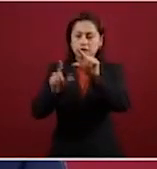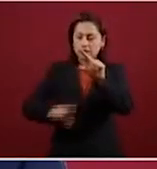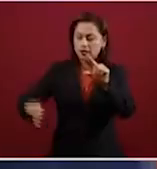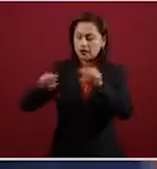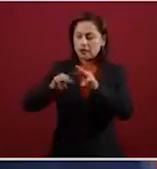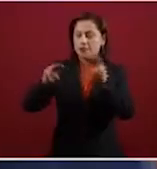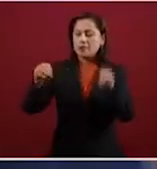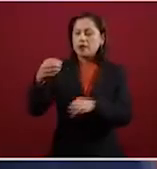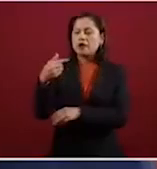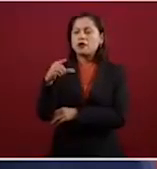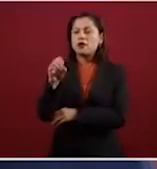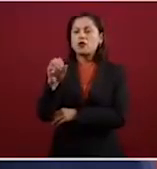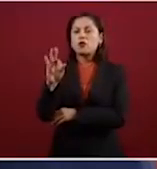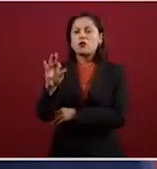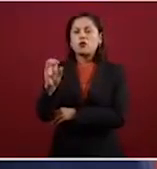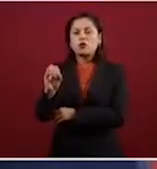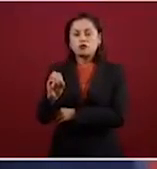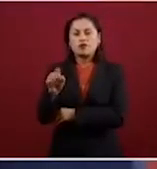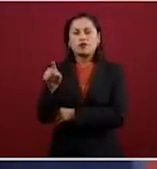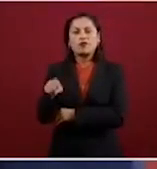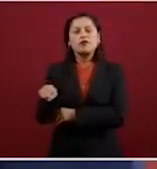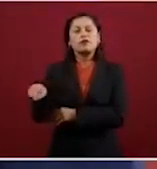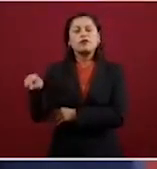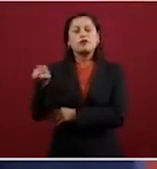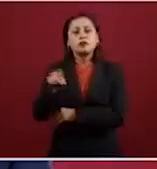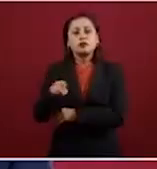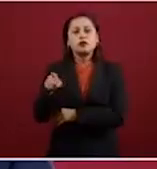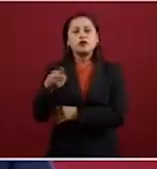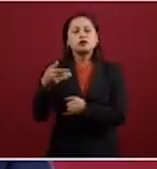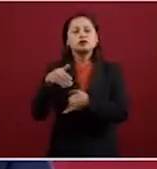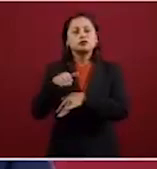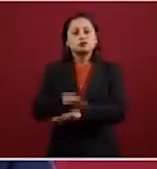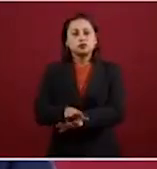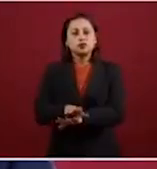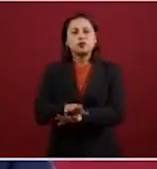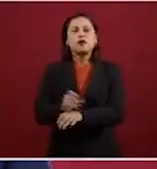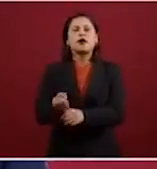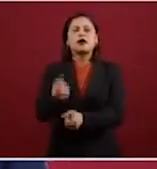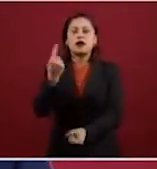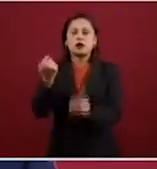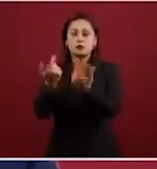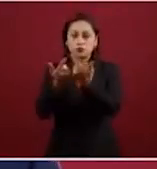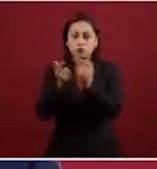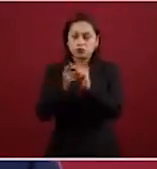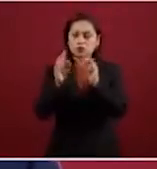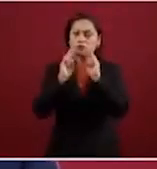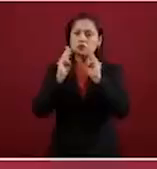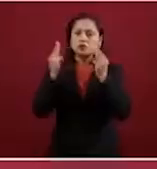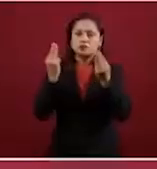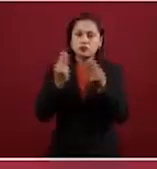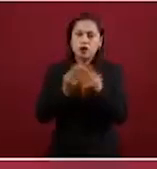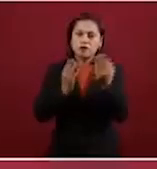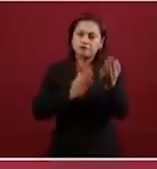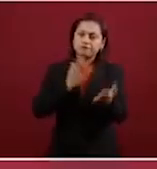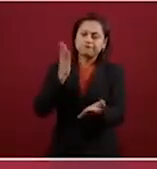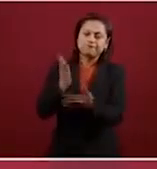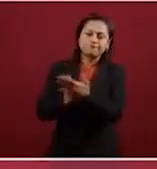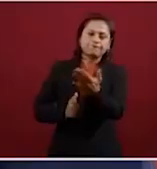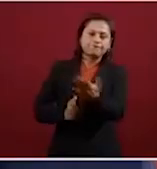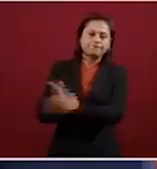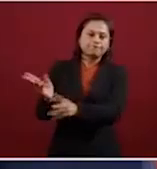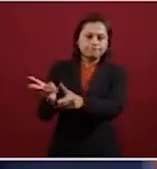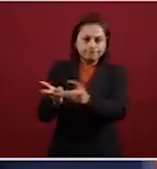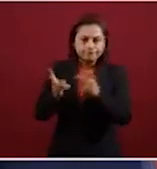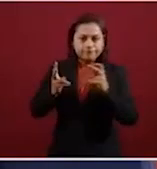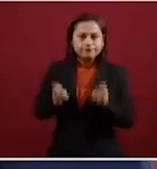en el Caribe, de las extorsiones, hay asaltos a embarcaciones, hay